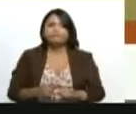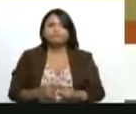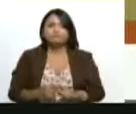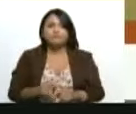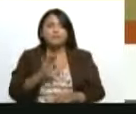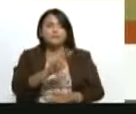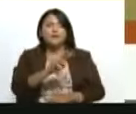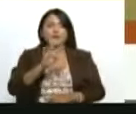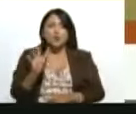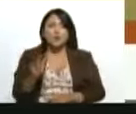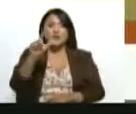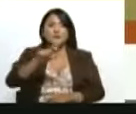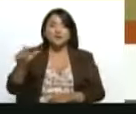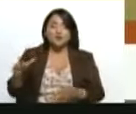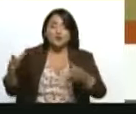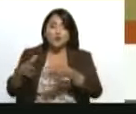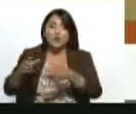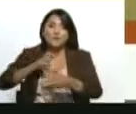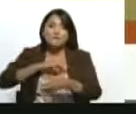24, compañeros.